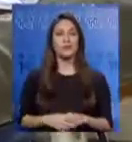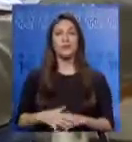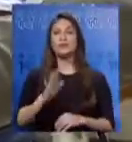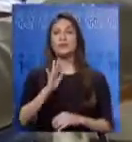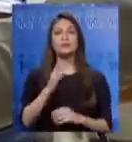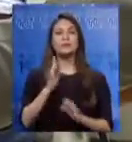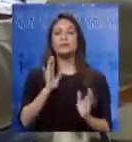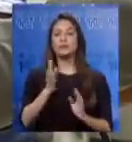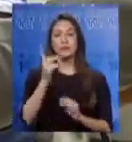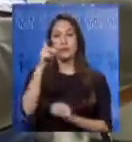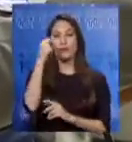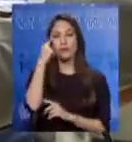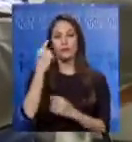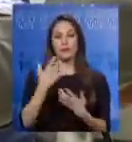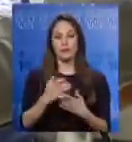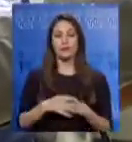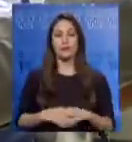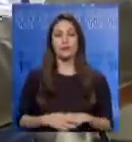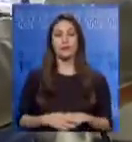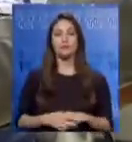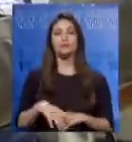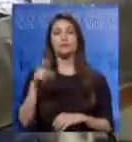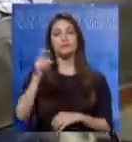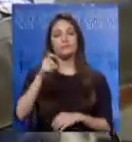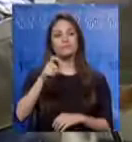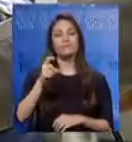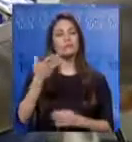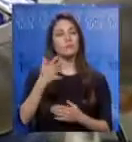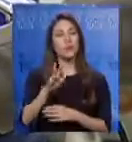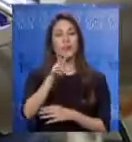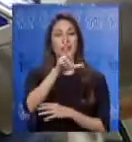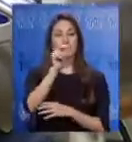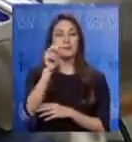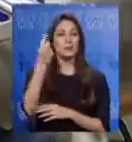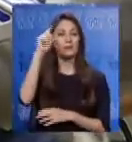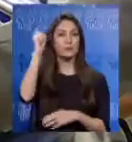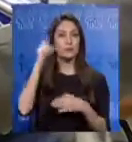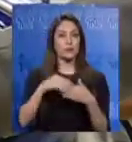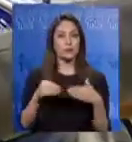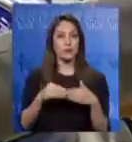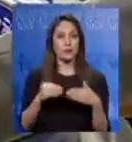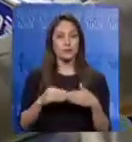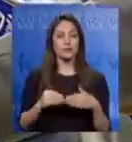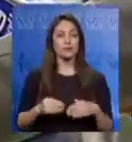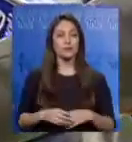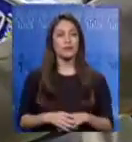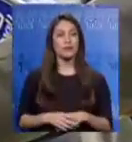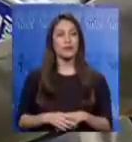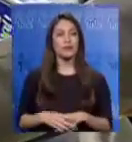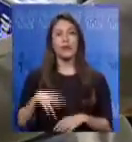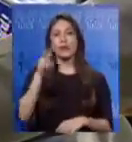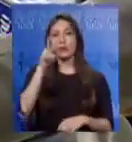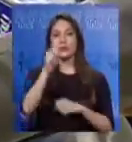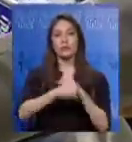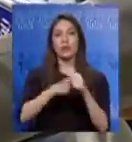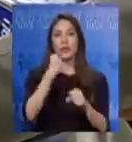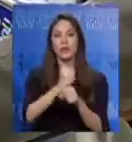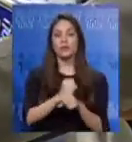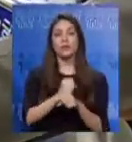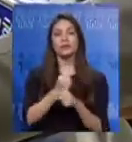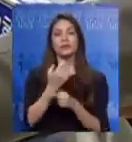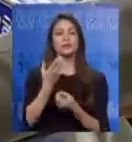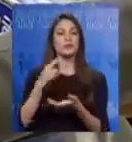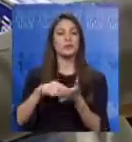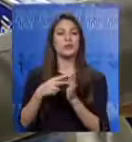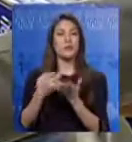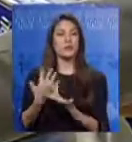otorgaría el gobierno. Necesitaríamos un capital de aproximadamente 300 millones de dólares con 2 años de gracia al